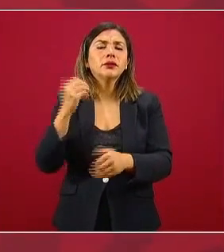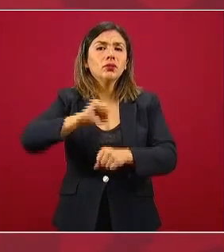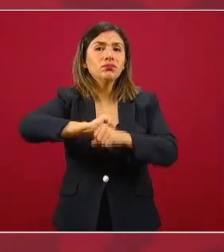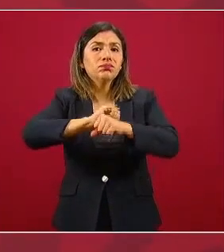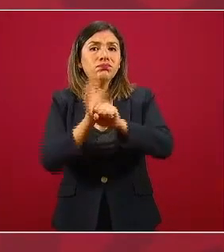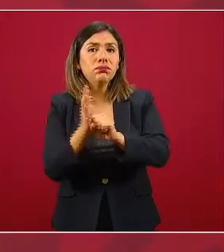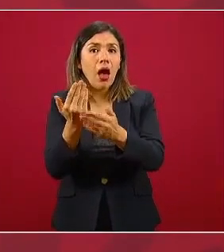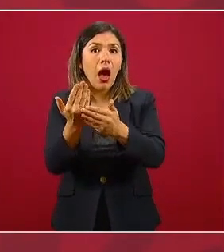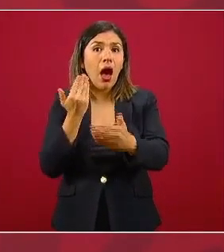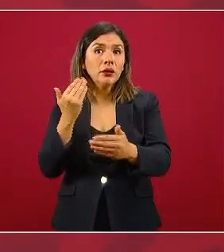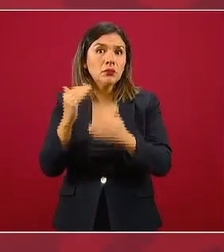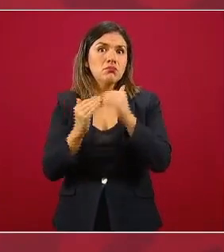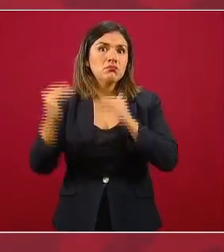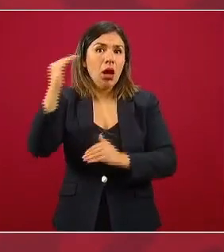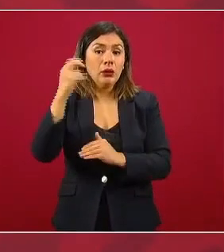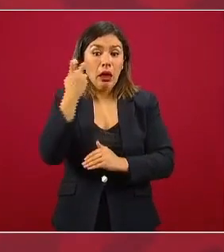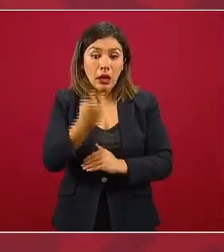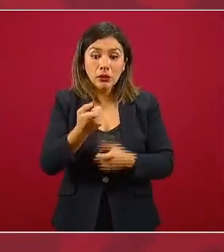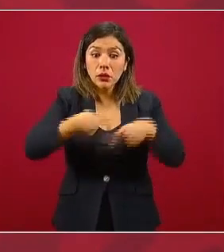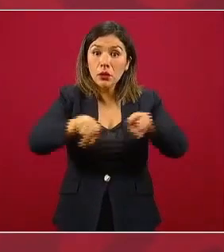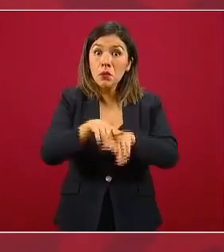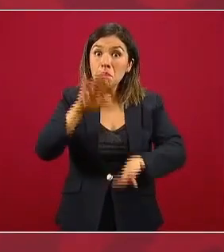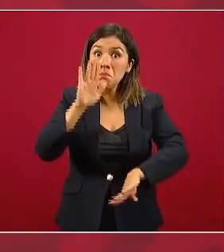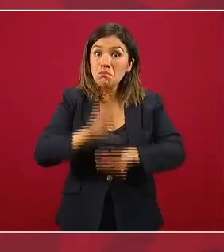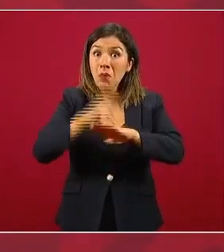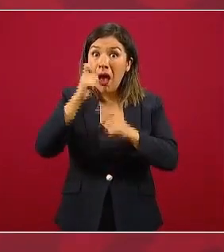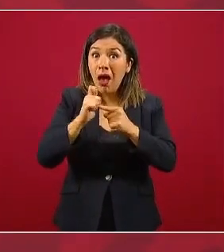pandemia y no va a subir